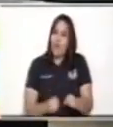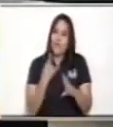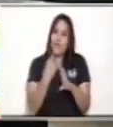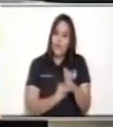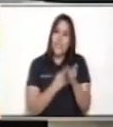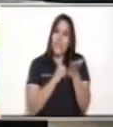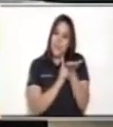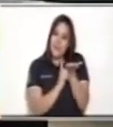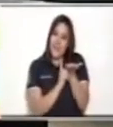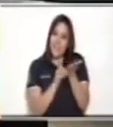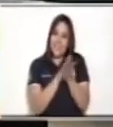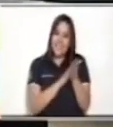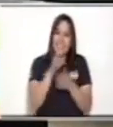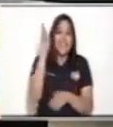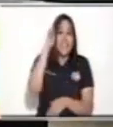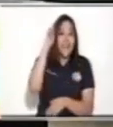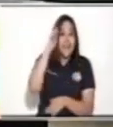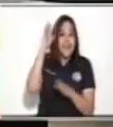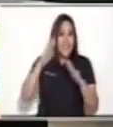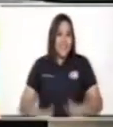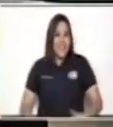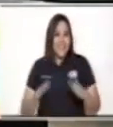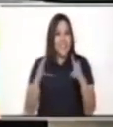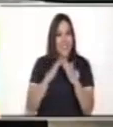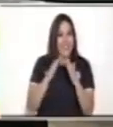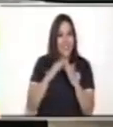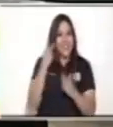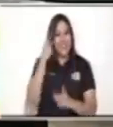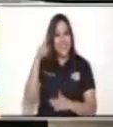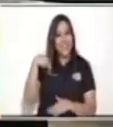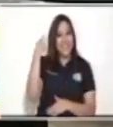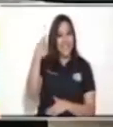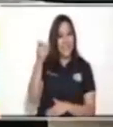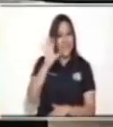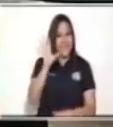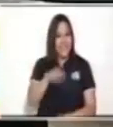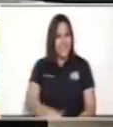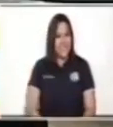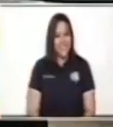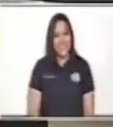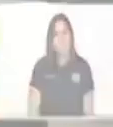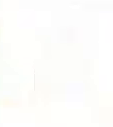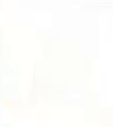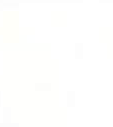gel antibacterial. Y recuerda, quédate en casa. Nos vemos. Hasta la próxima.